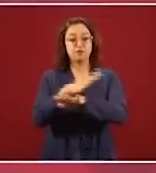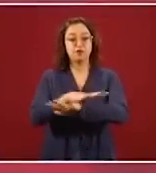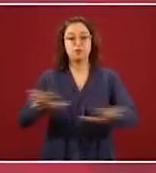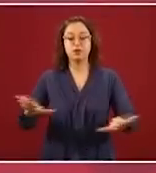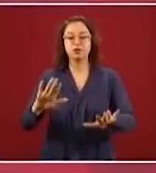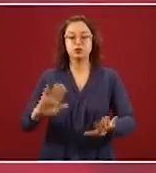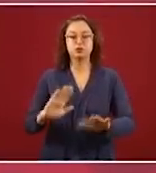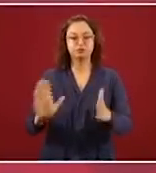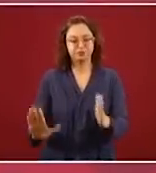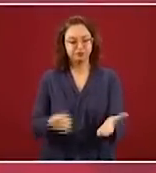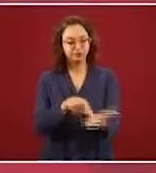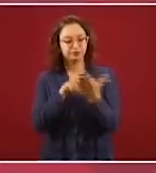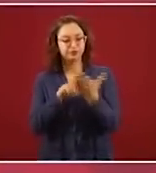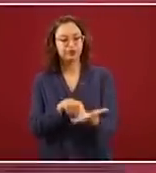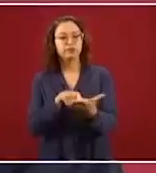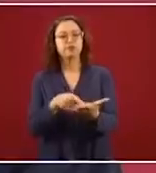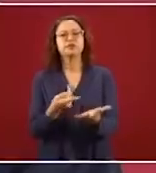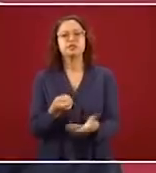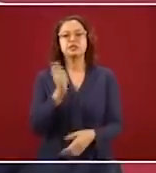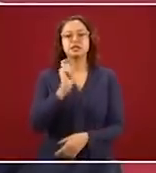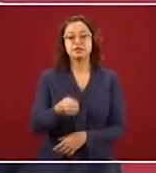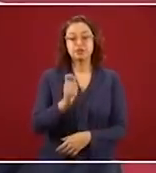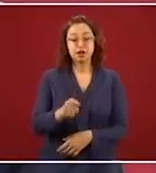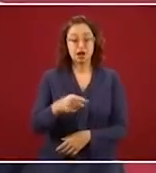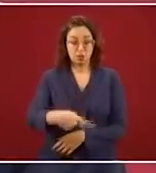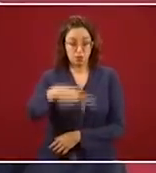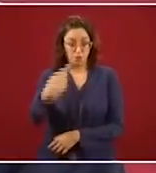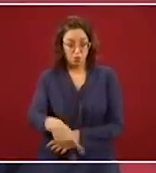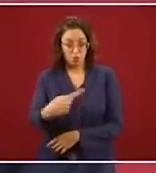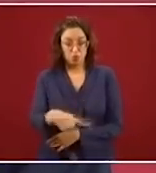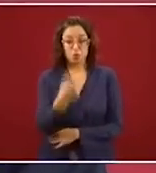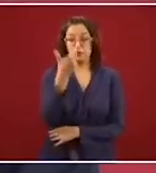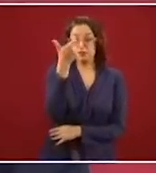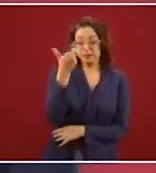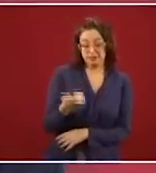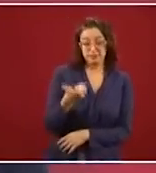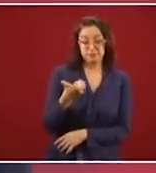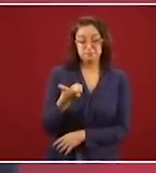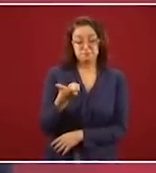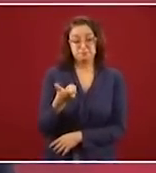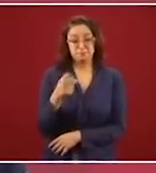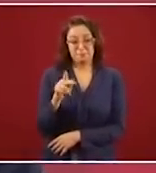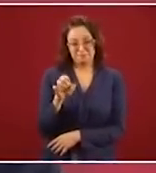la moneda que más se ha